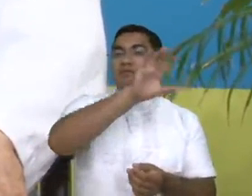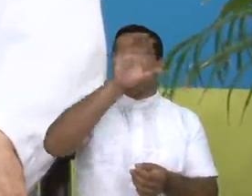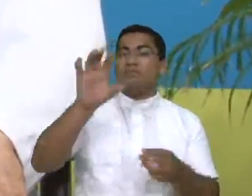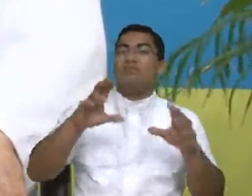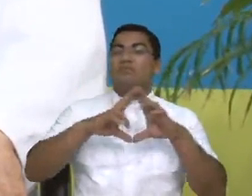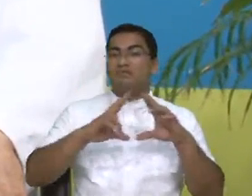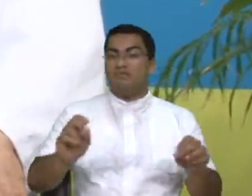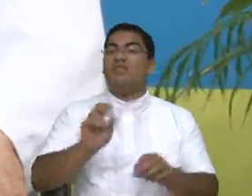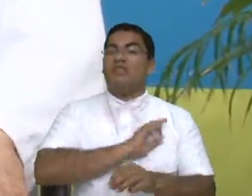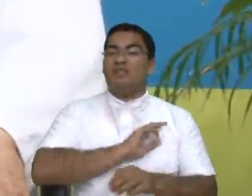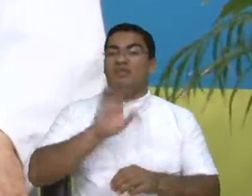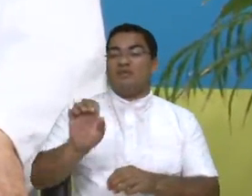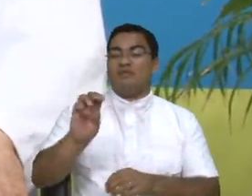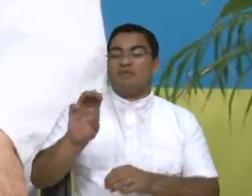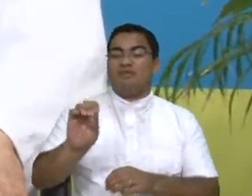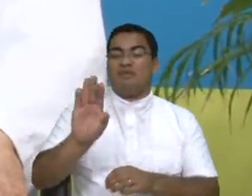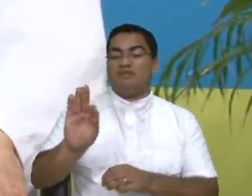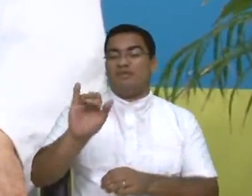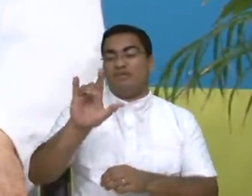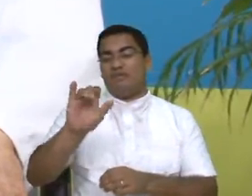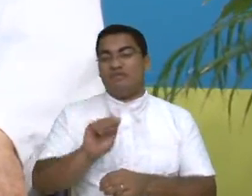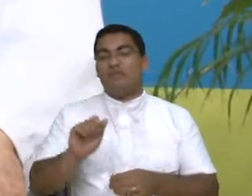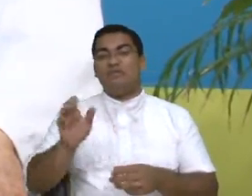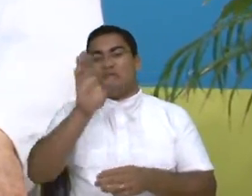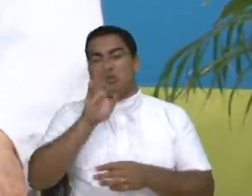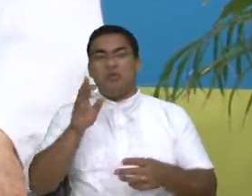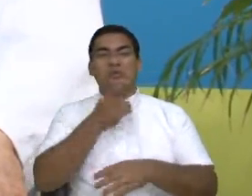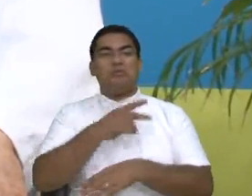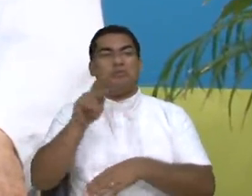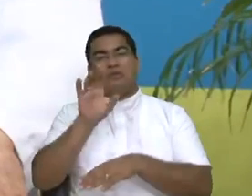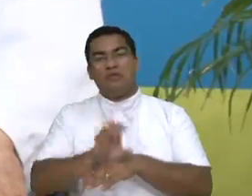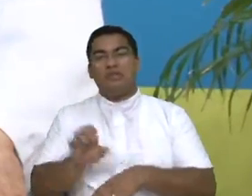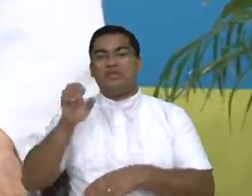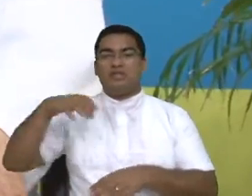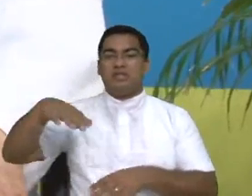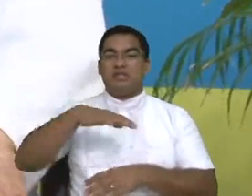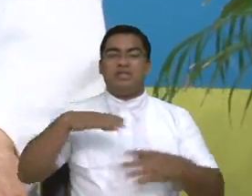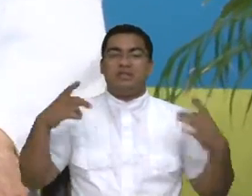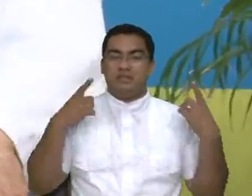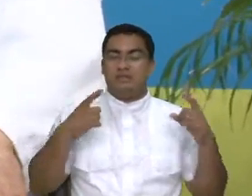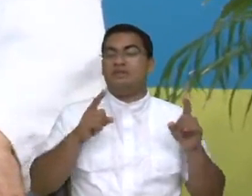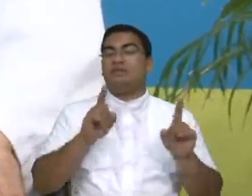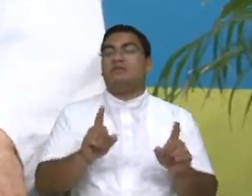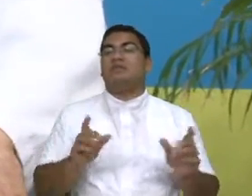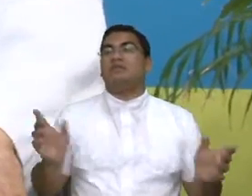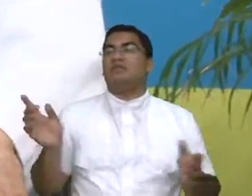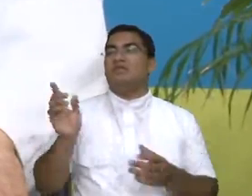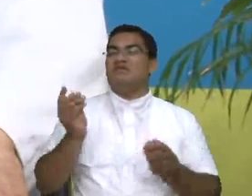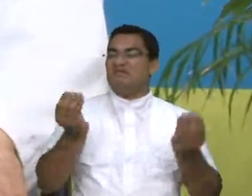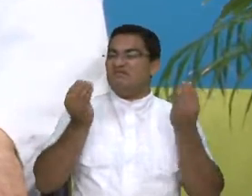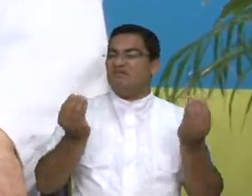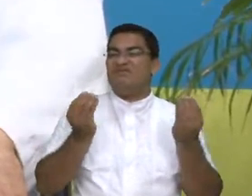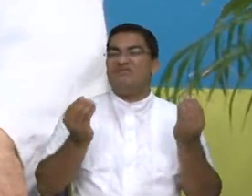hemofilia, toditos, incluyendo la costa atlántica, hay en Bluefield, en Puerto Cabezas, en Estelí, en Chinandega. La zona donde más